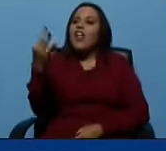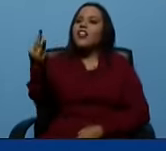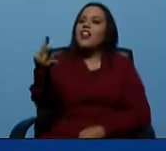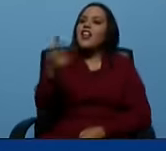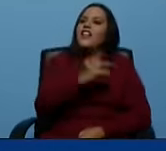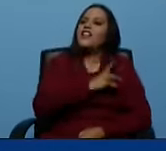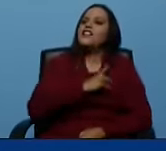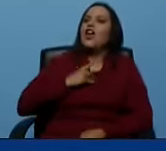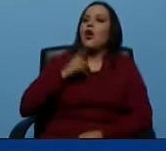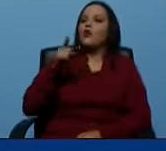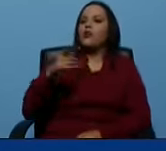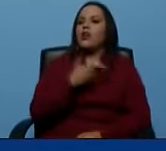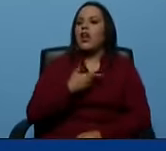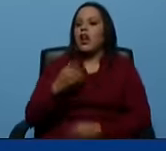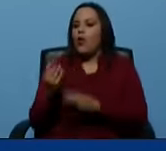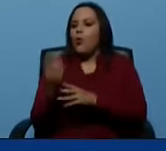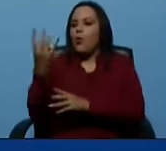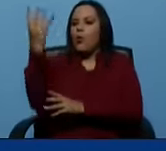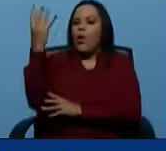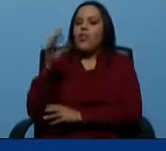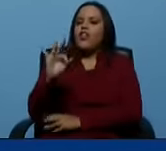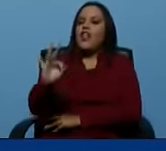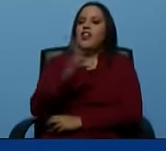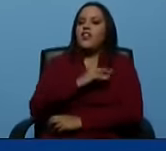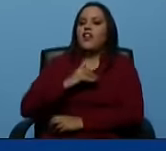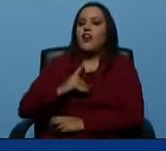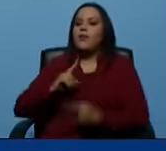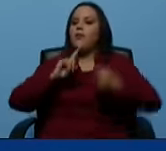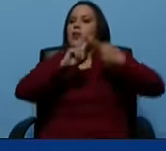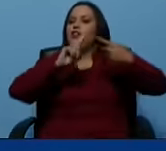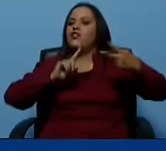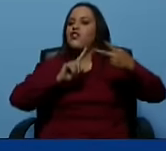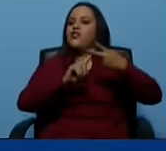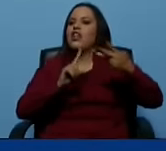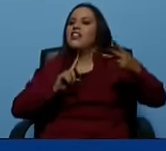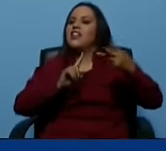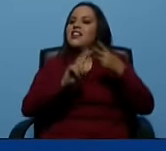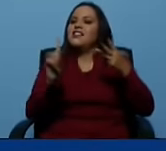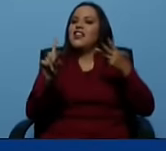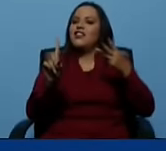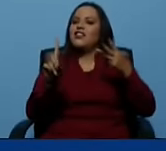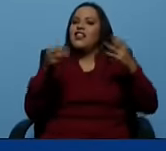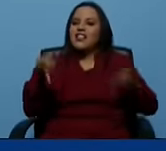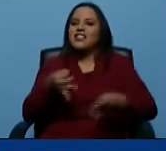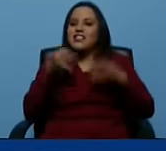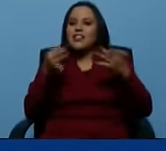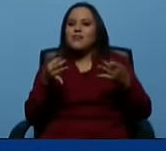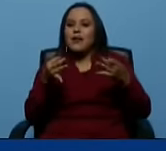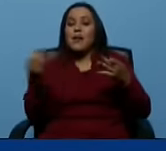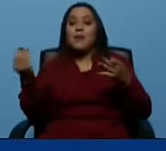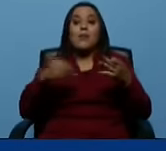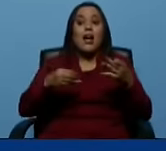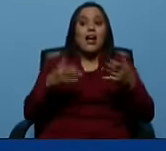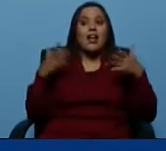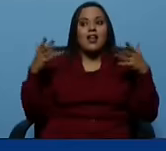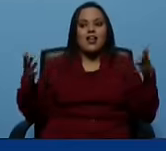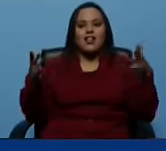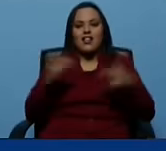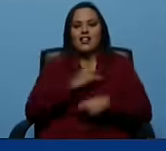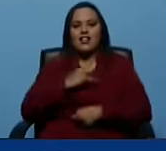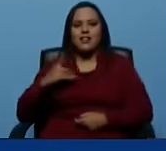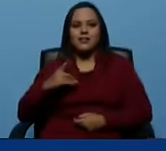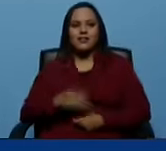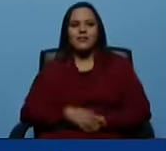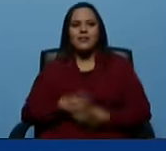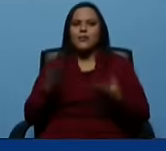deseos. Entonces pide el primero, el segundo y el tercero, siempre es el remate del deseo mayor. Hay